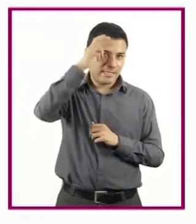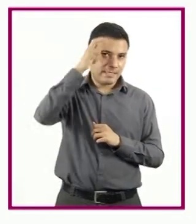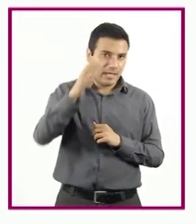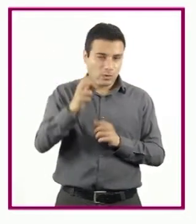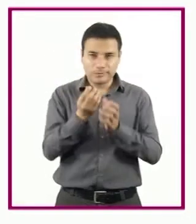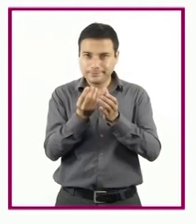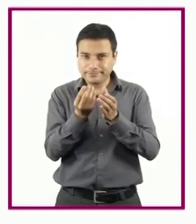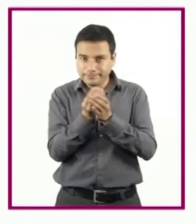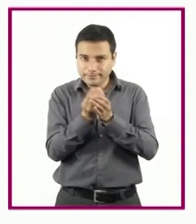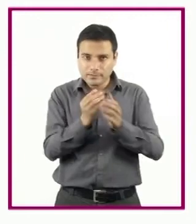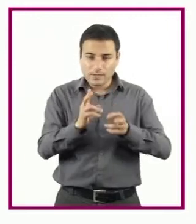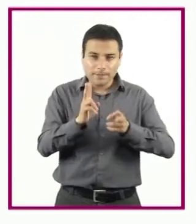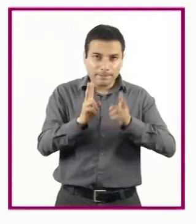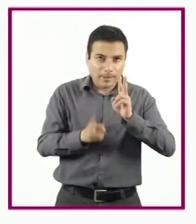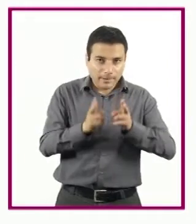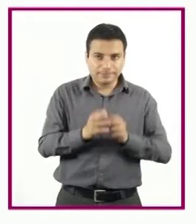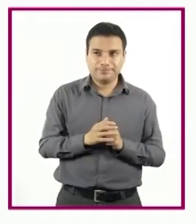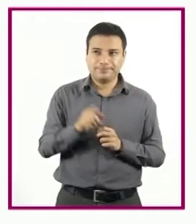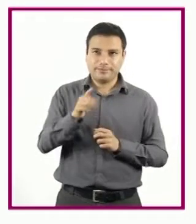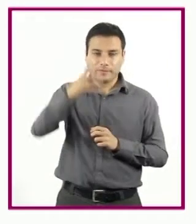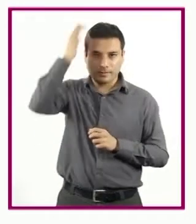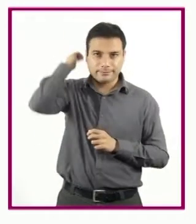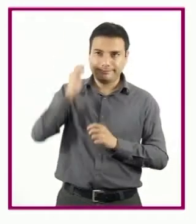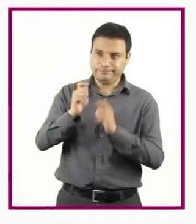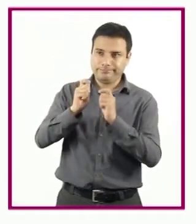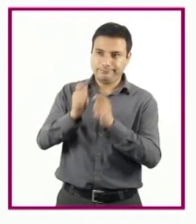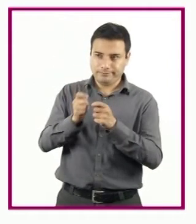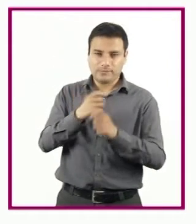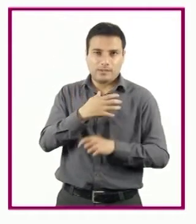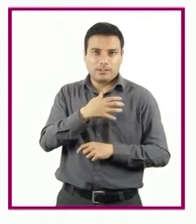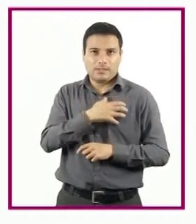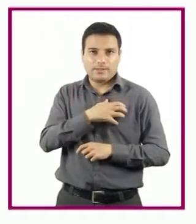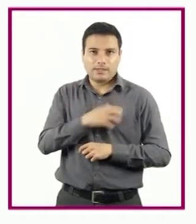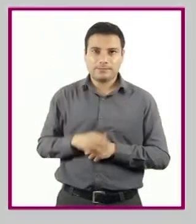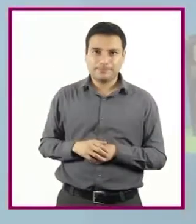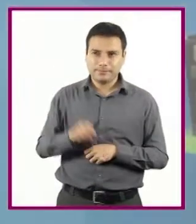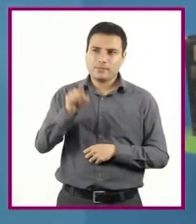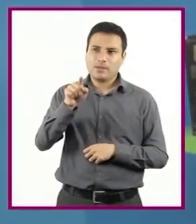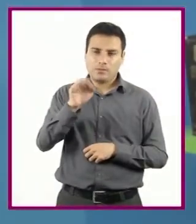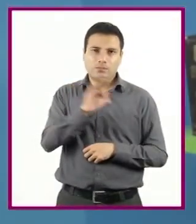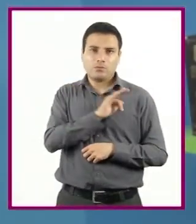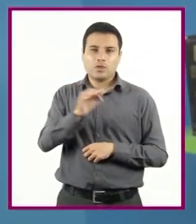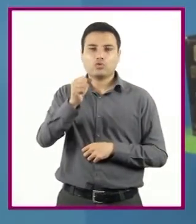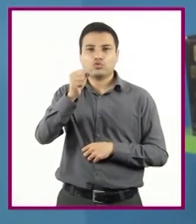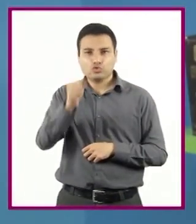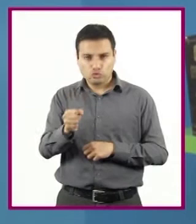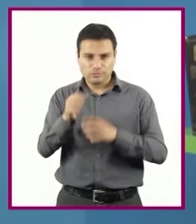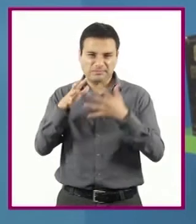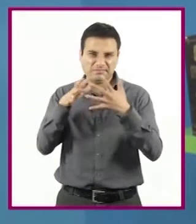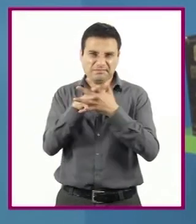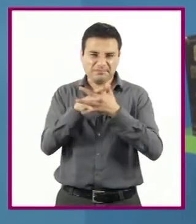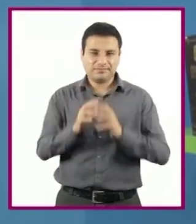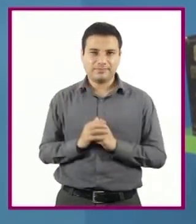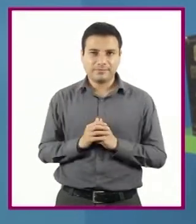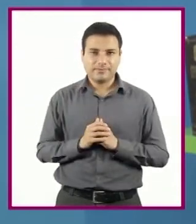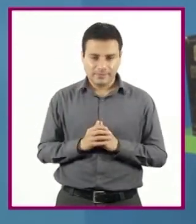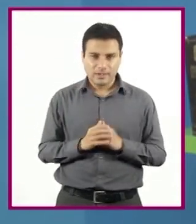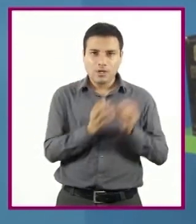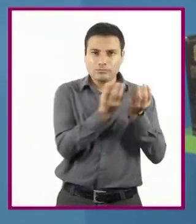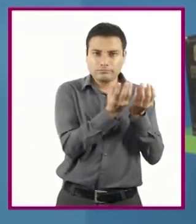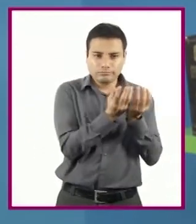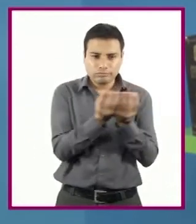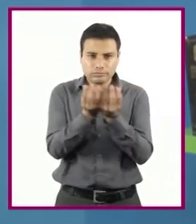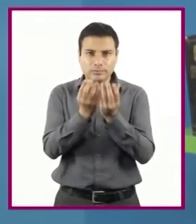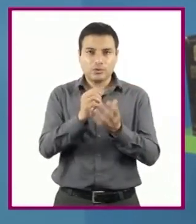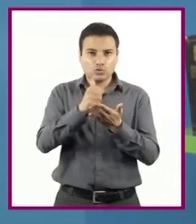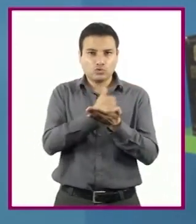y fue nombrado lugarteniente con el encargo de sublevar la costa del sur. Los insurgentes llegaron a la ciudad de